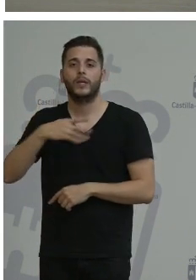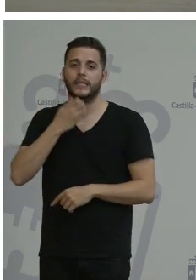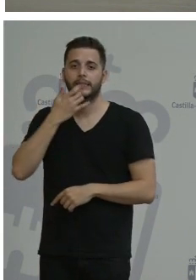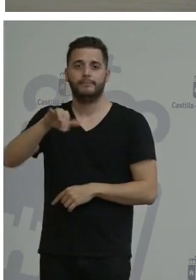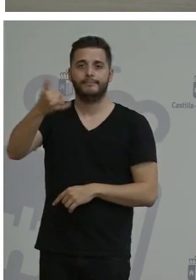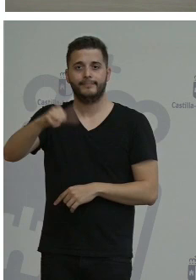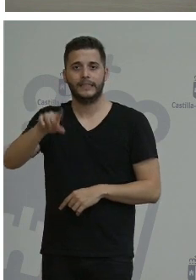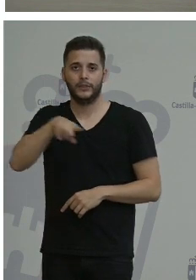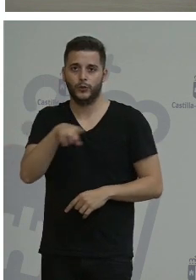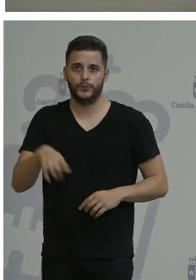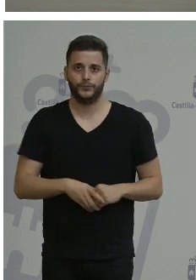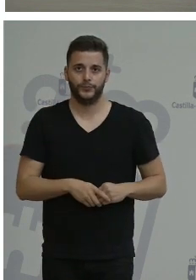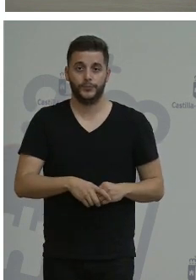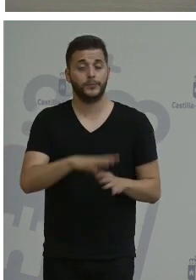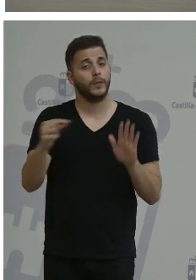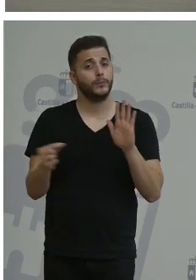En el punto siete